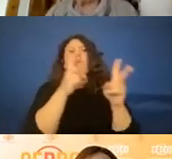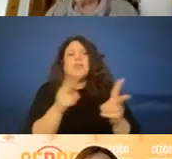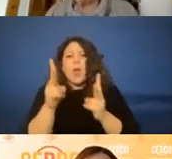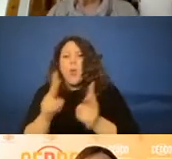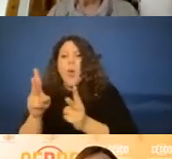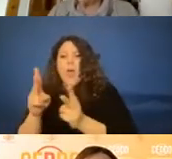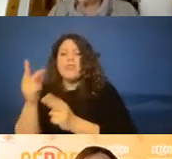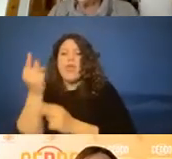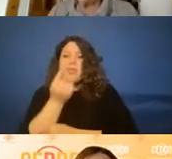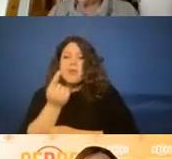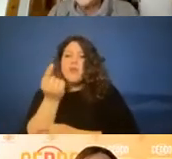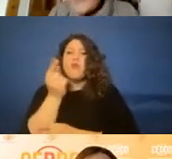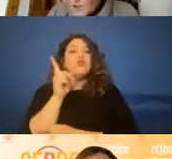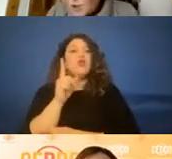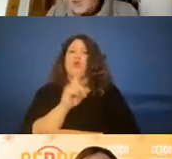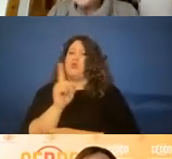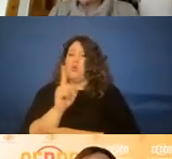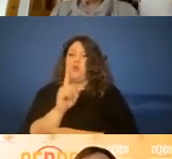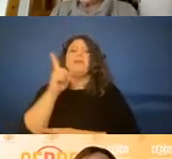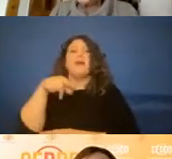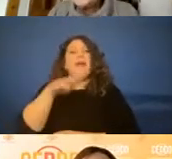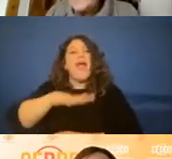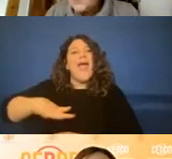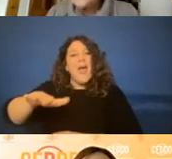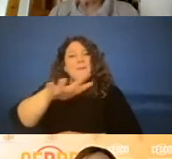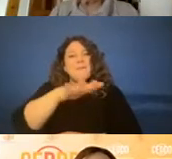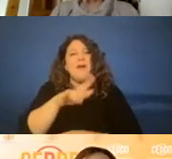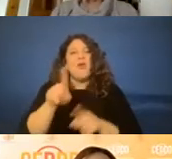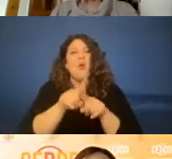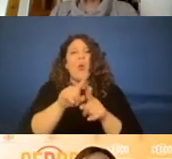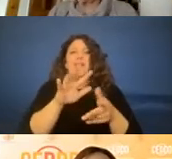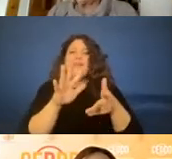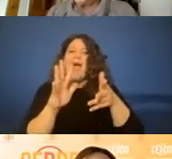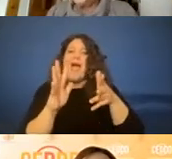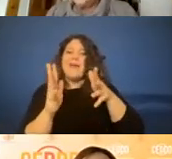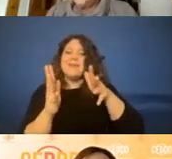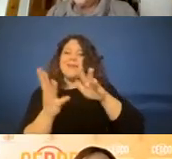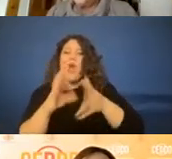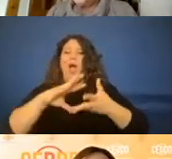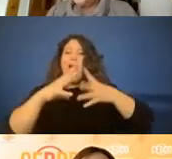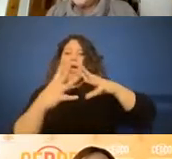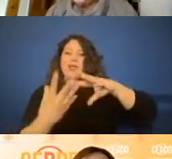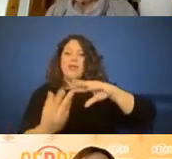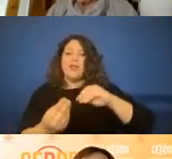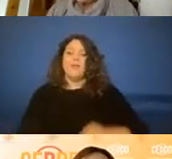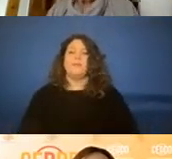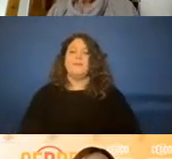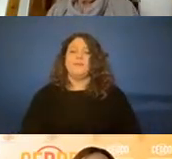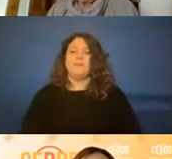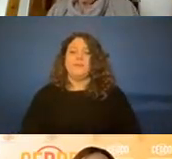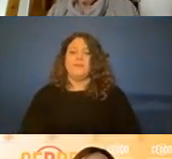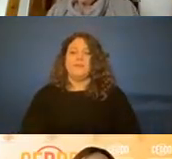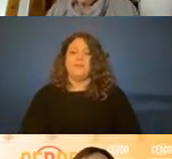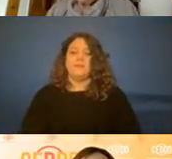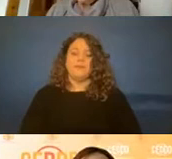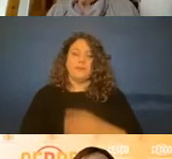de dibujos, sino a través de espacios de transición y de adaptación. Hay un